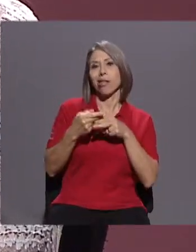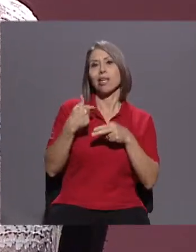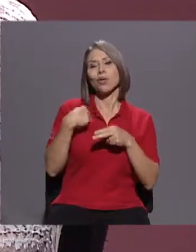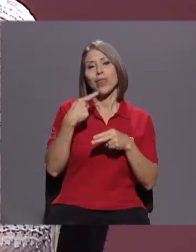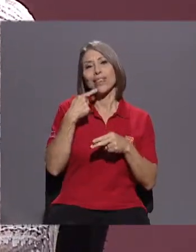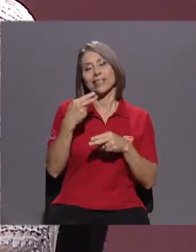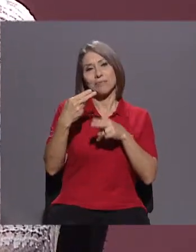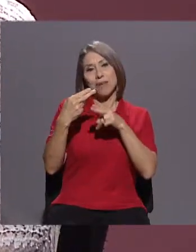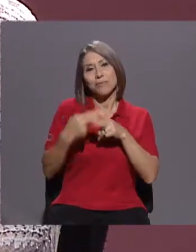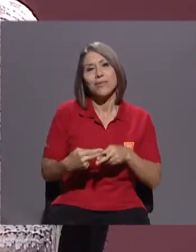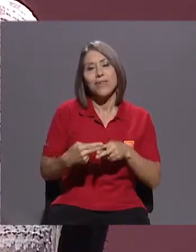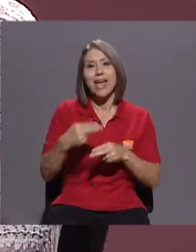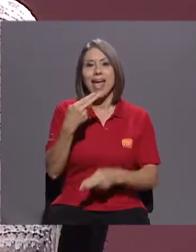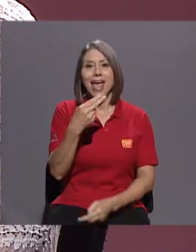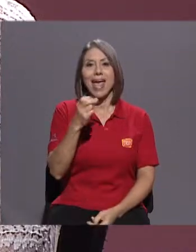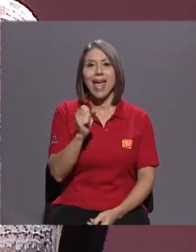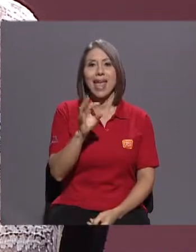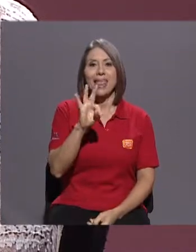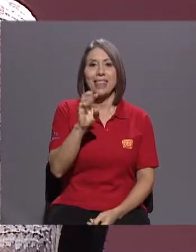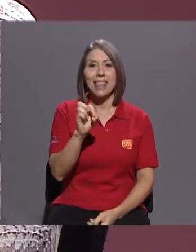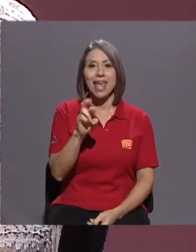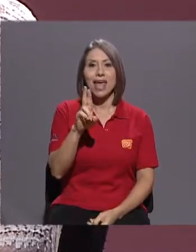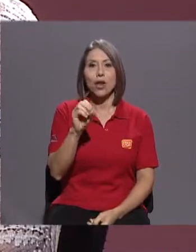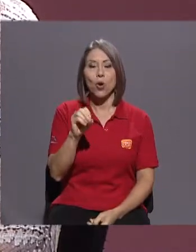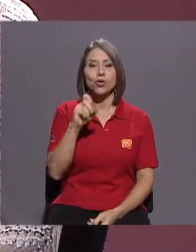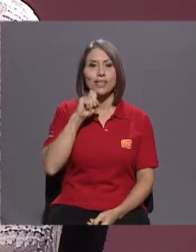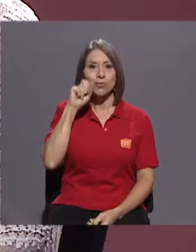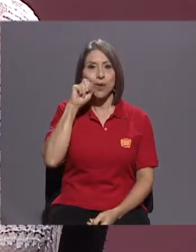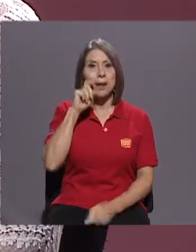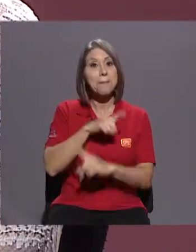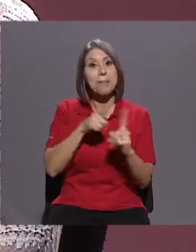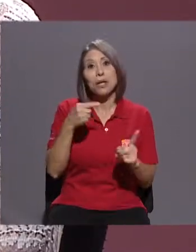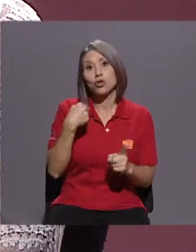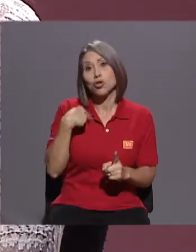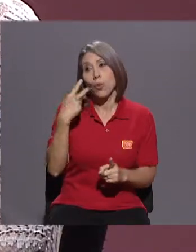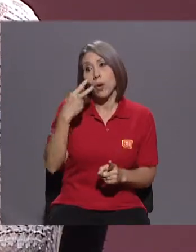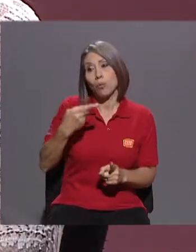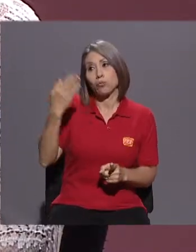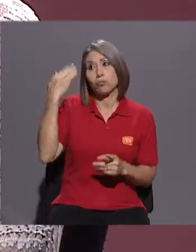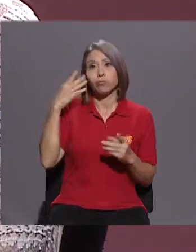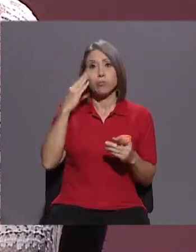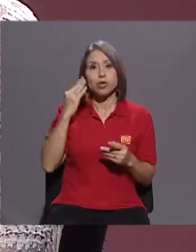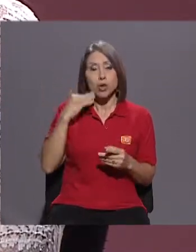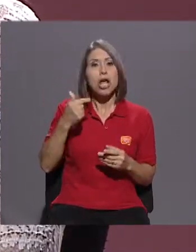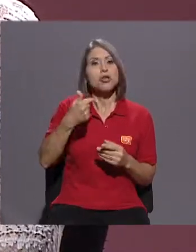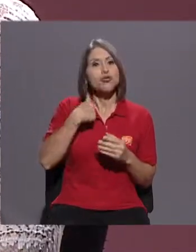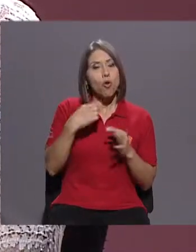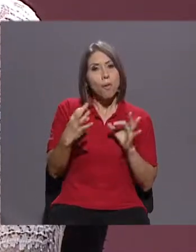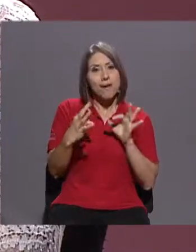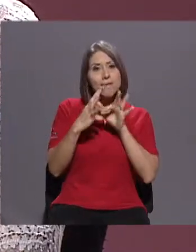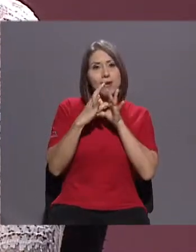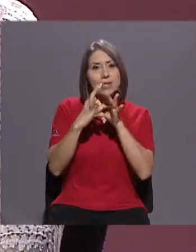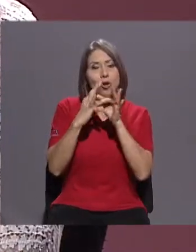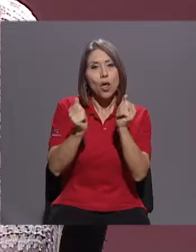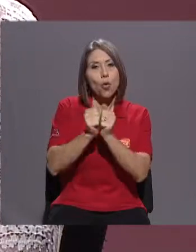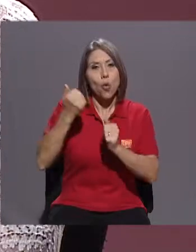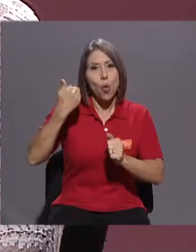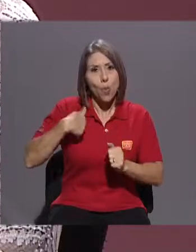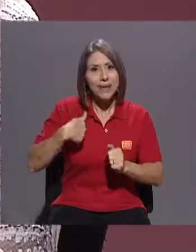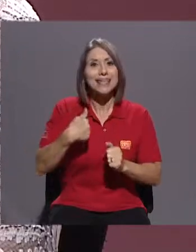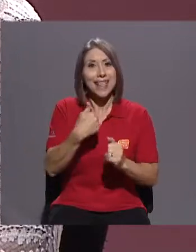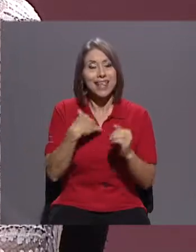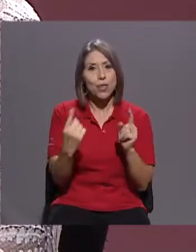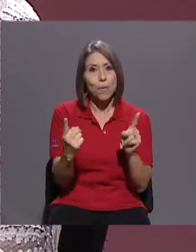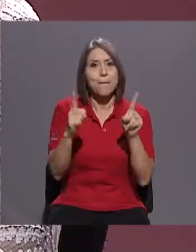¿Verdad? De llamarme heterosexual Pero si veo mi historia Me he relacionado Con hombres ¿Verdad? He tenido una pareja Que es hombre